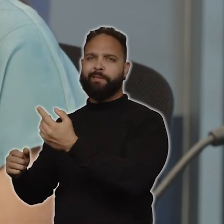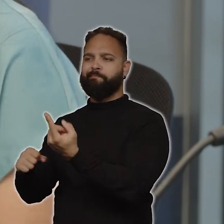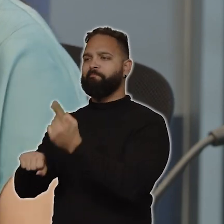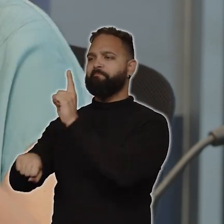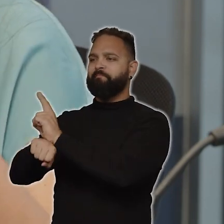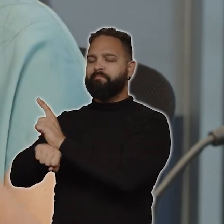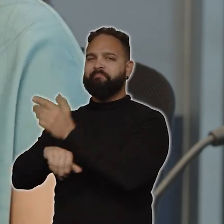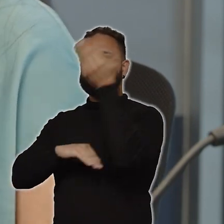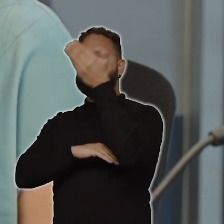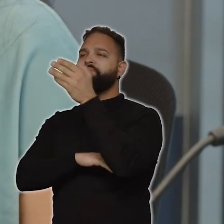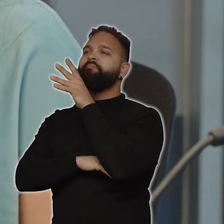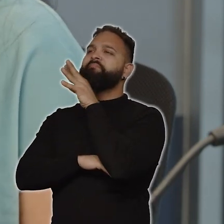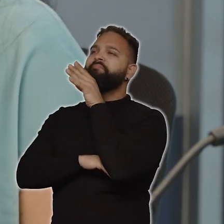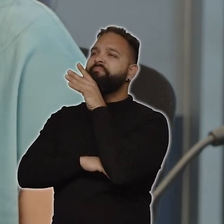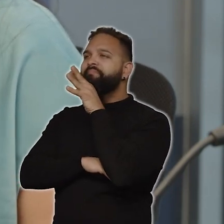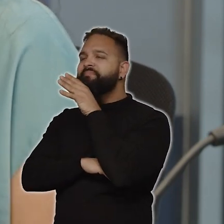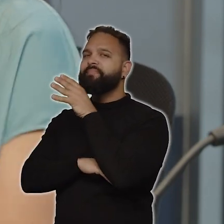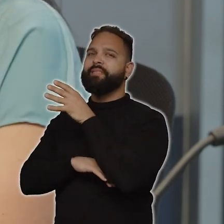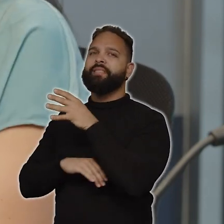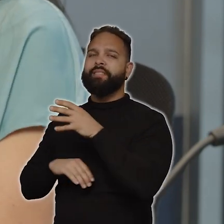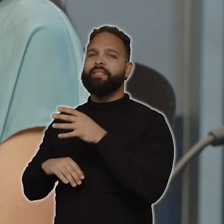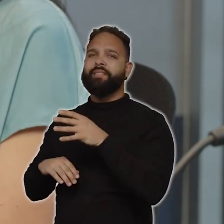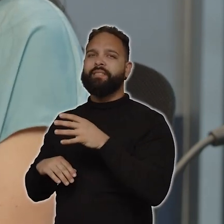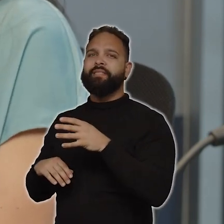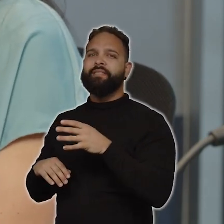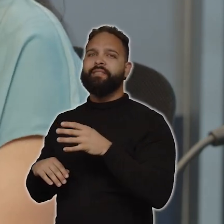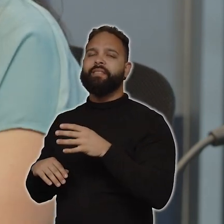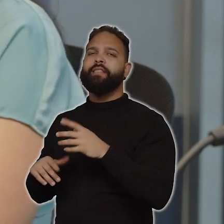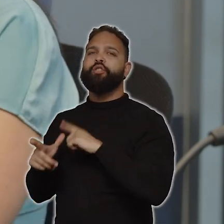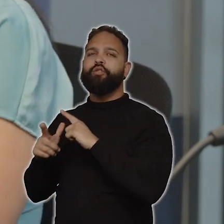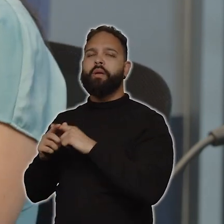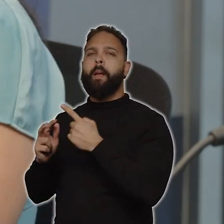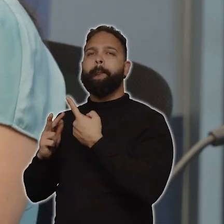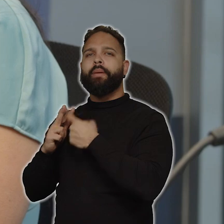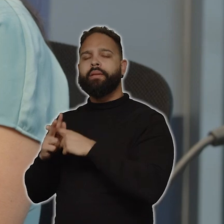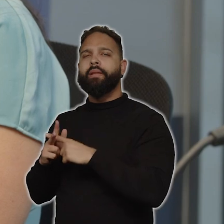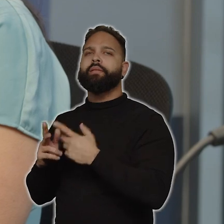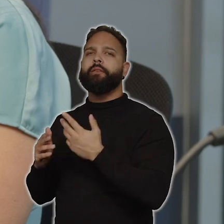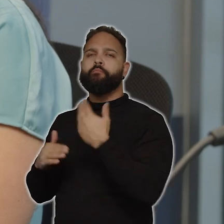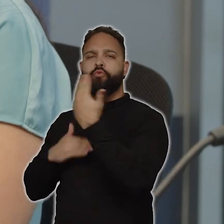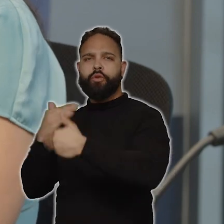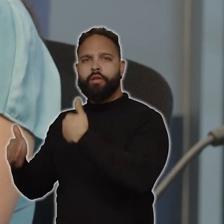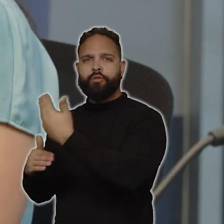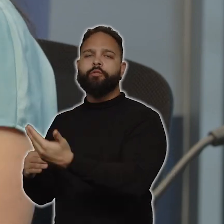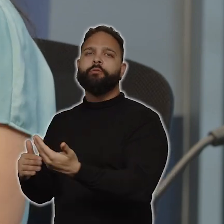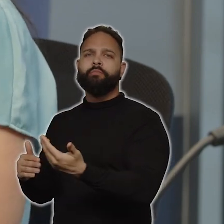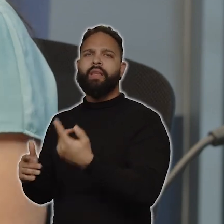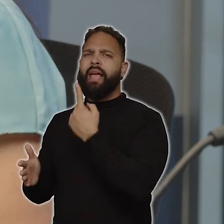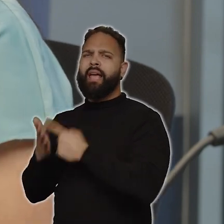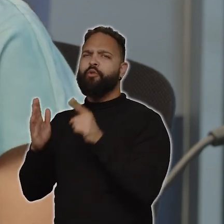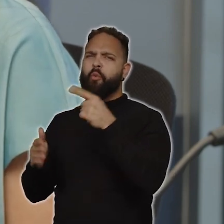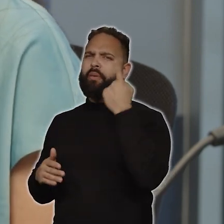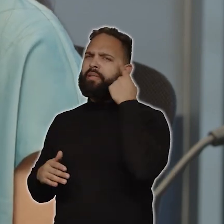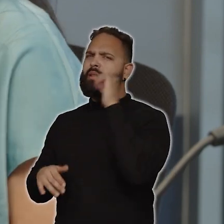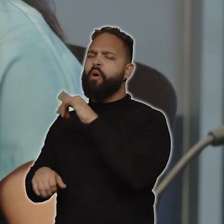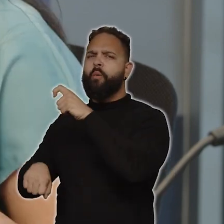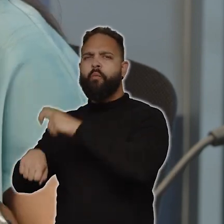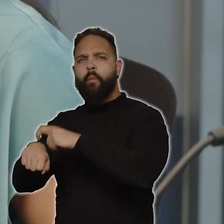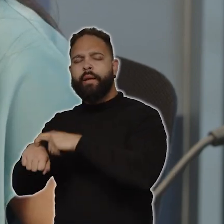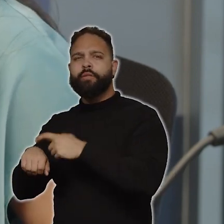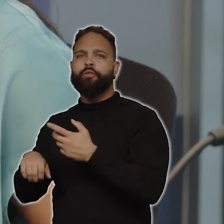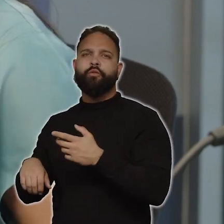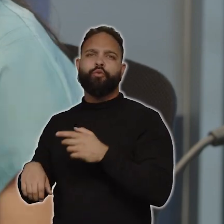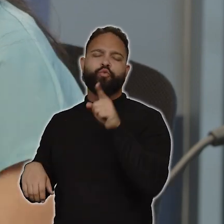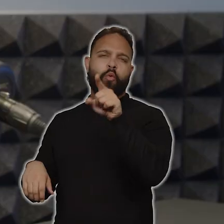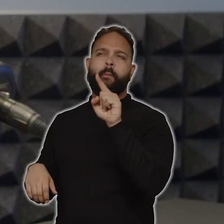se paró, te pusiste tu toga de juez, agarraste tu libro y empezaste tu pieza de oratoria. ¿Cómo te sentiste? ¿Qué pensaste en ese momento? Fuiste